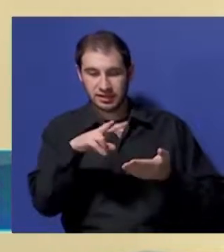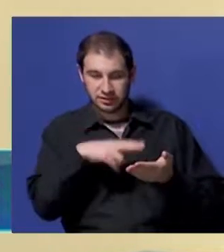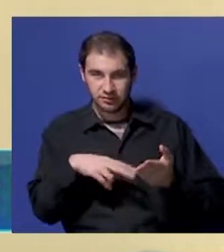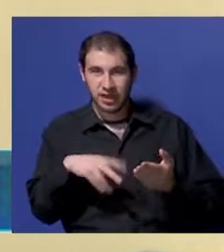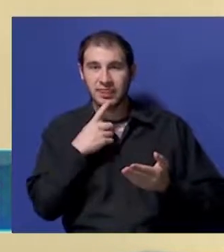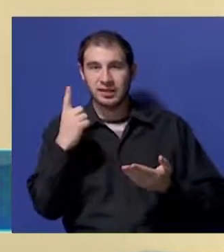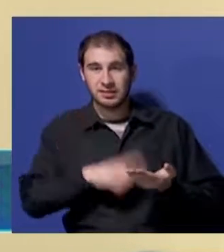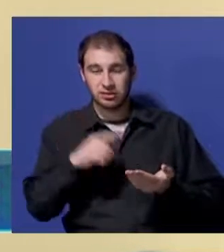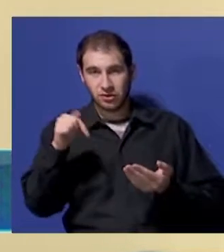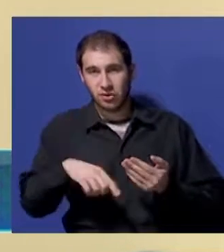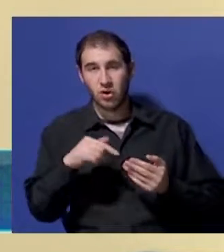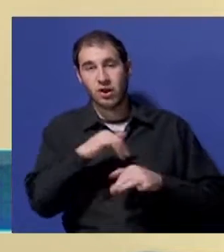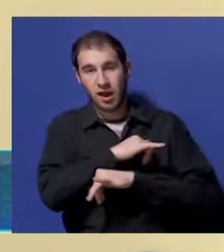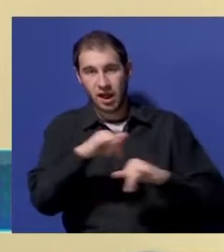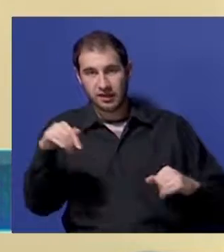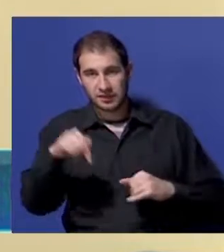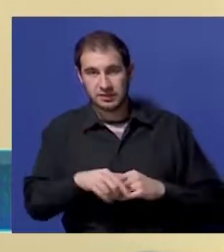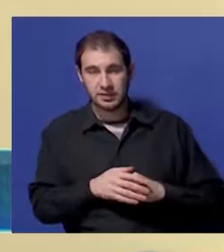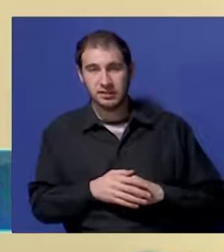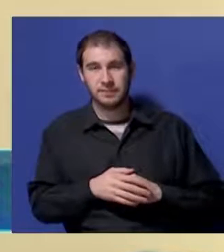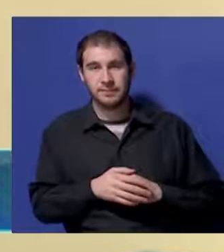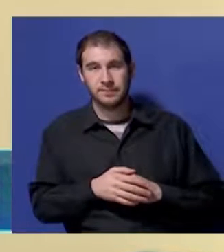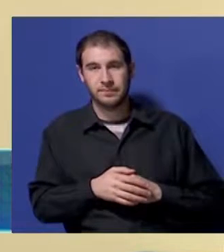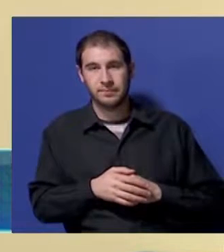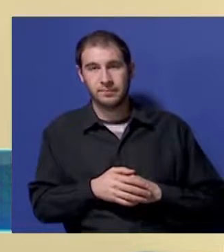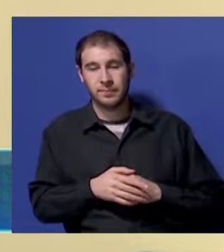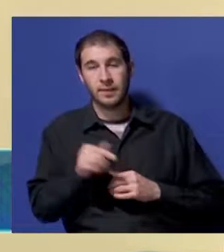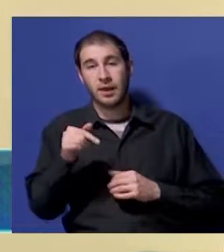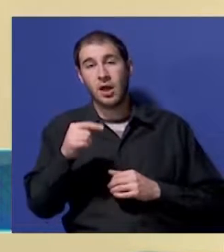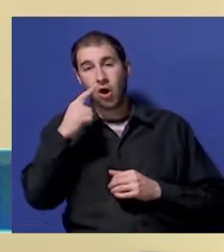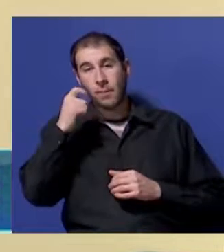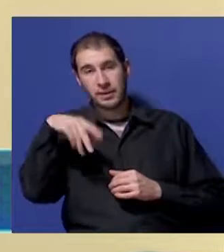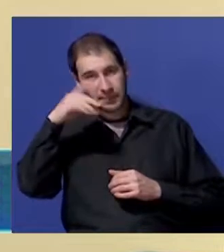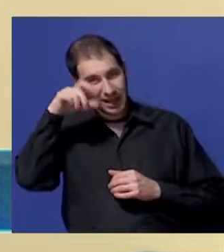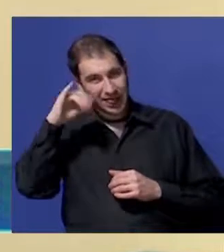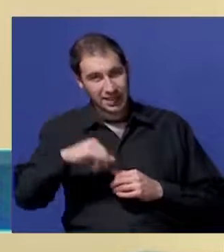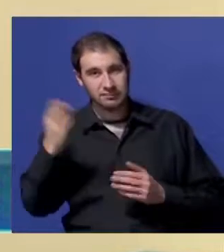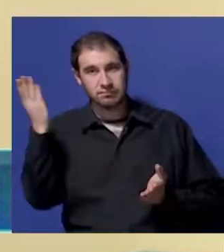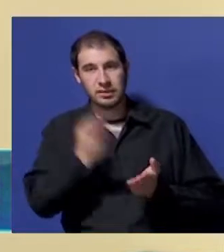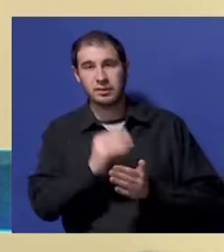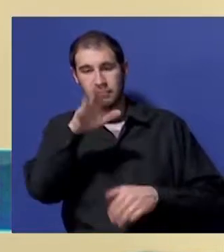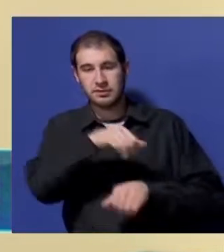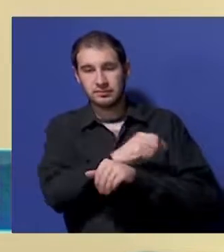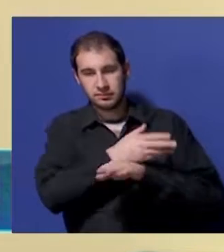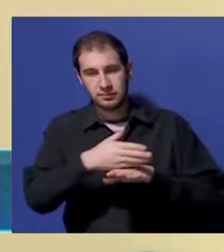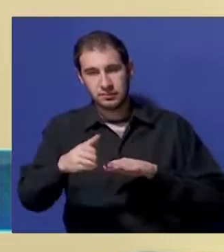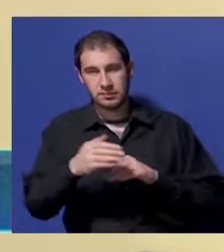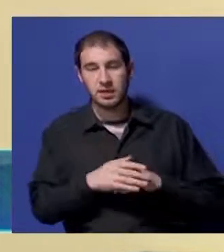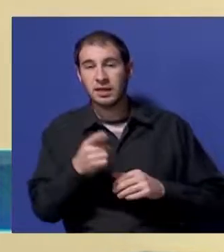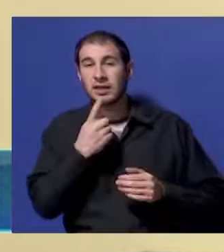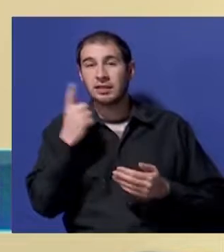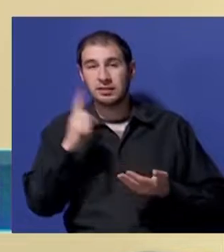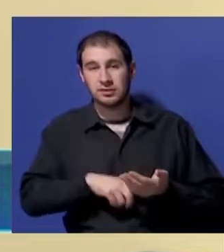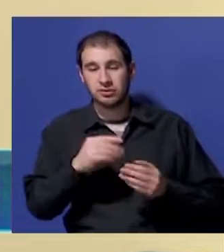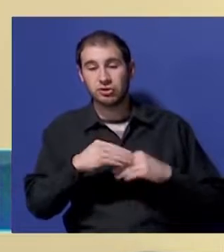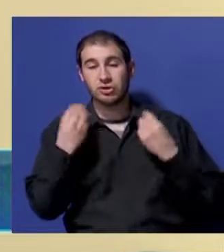del fallo que se conoció hoy mismo, por la que justamente Menéndez era condenado a perpetua. Una condena que ya